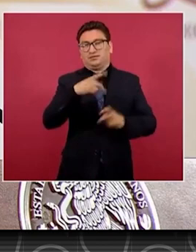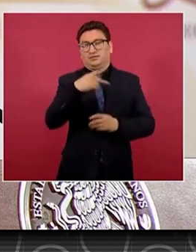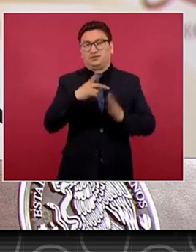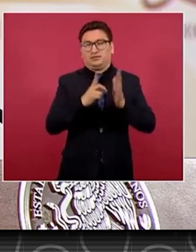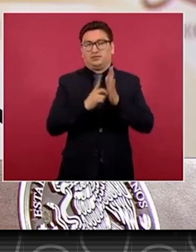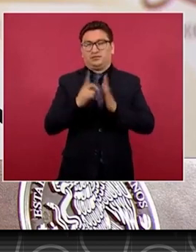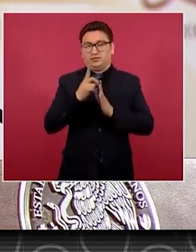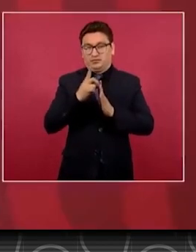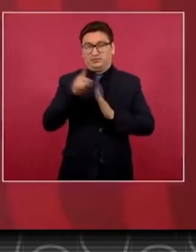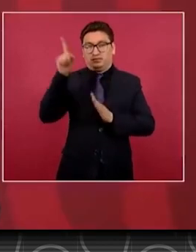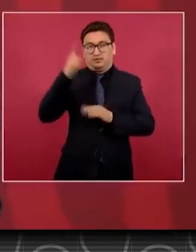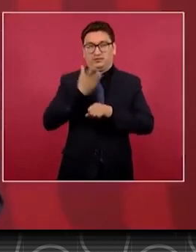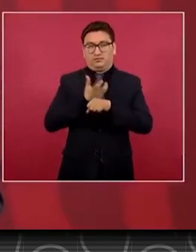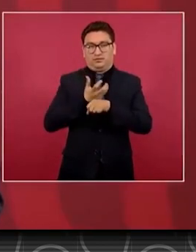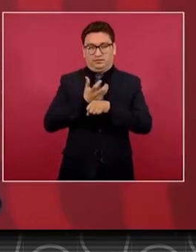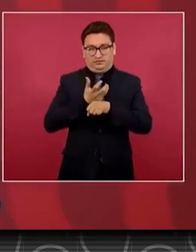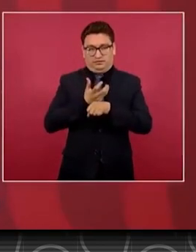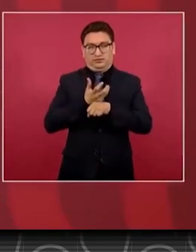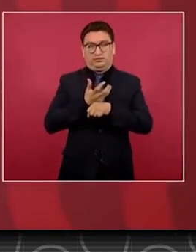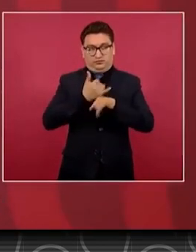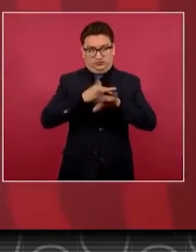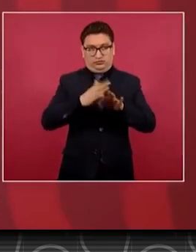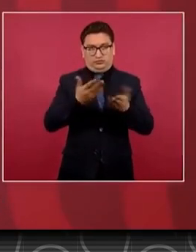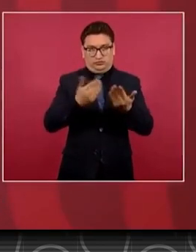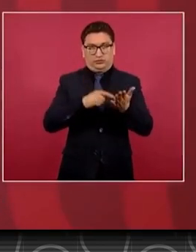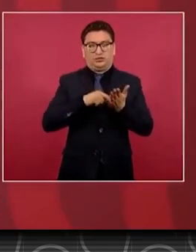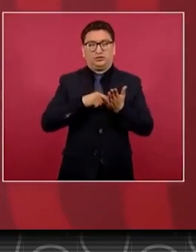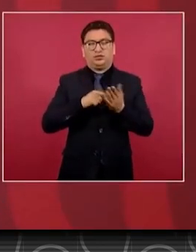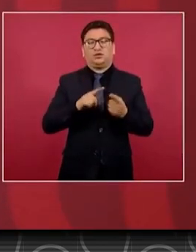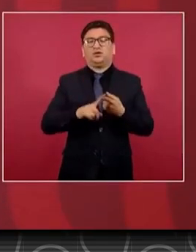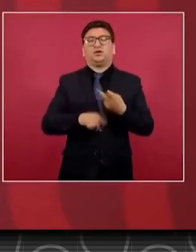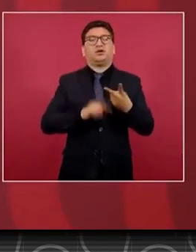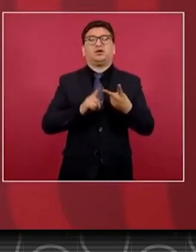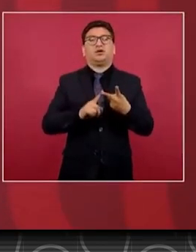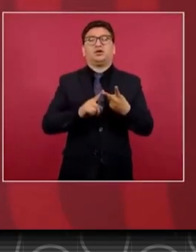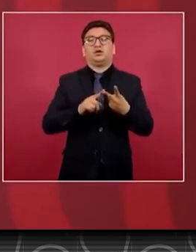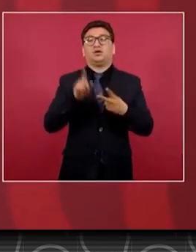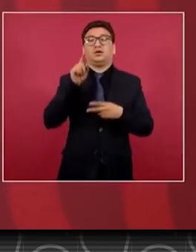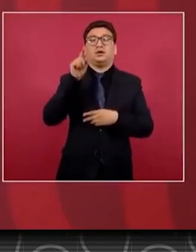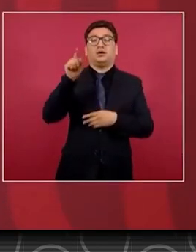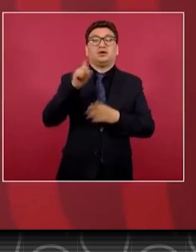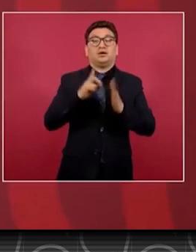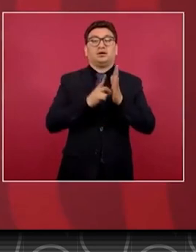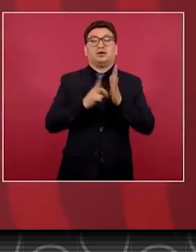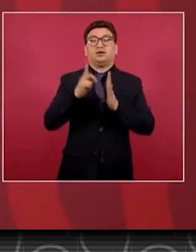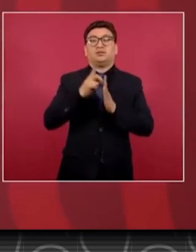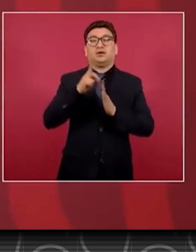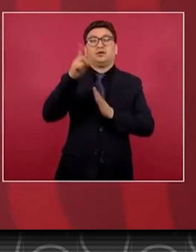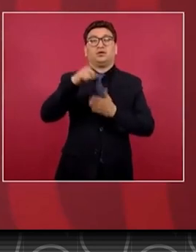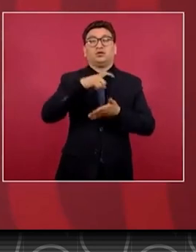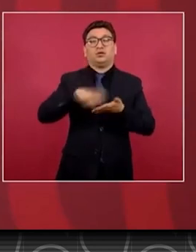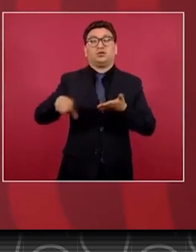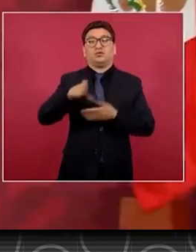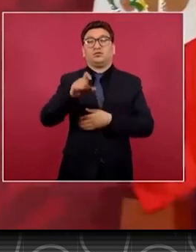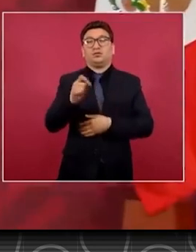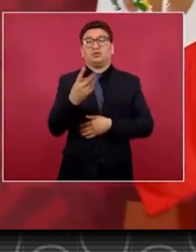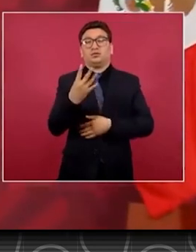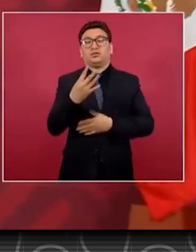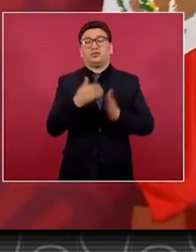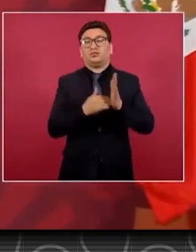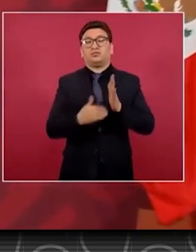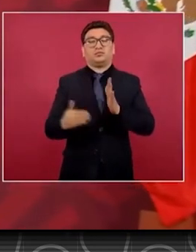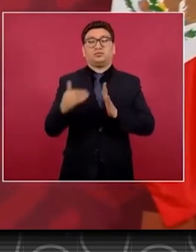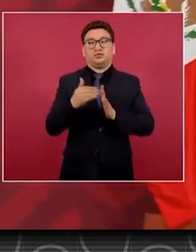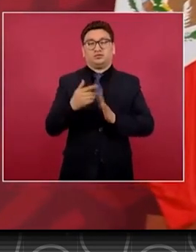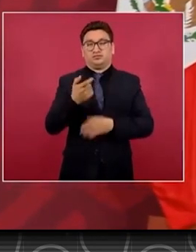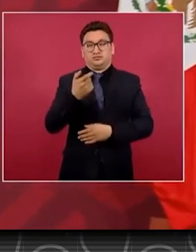Unidos, sobre el departamento que adquirió en 24 millones de